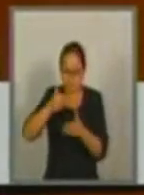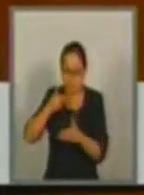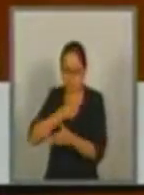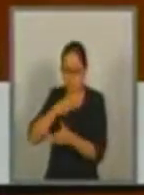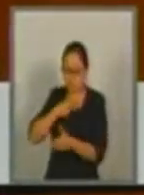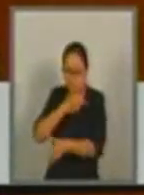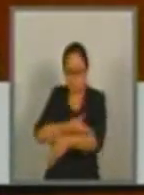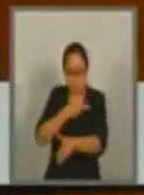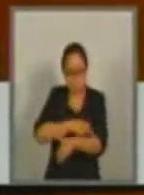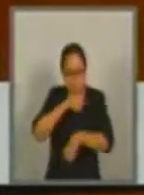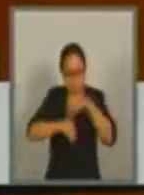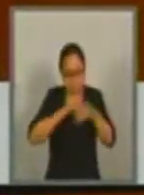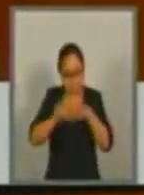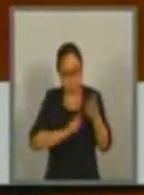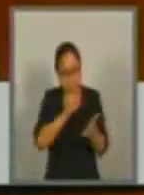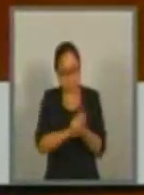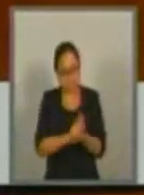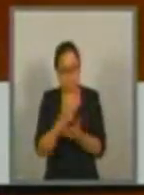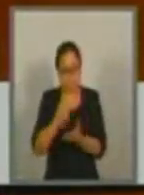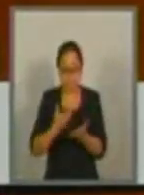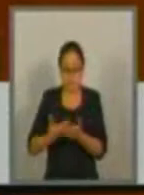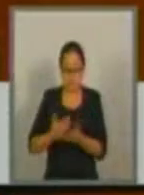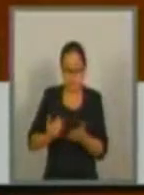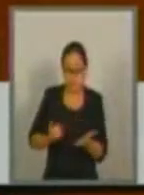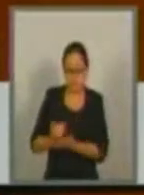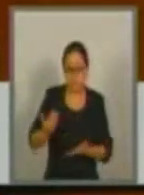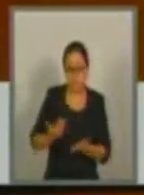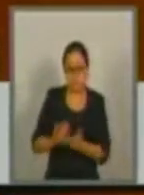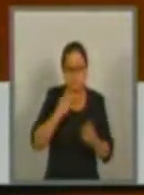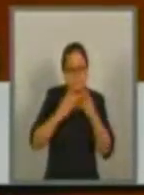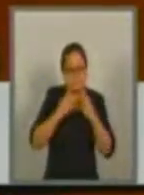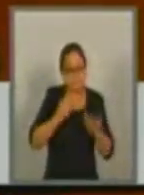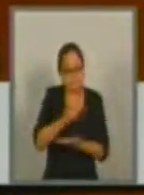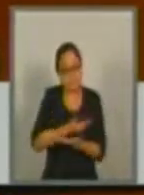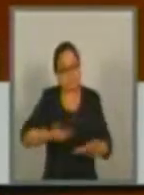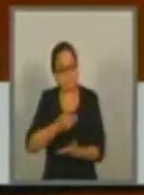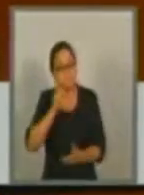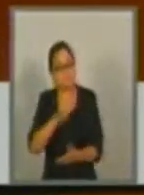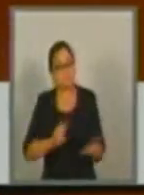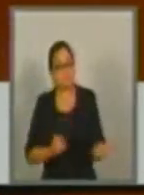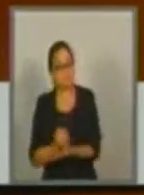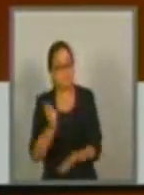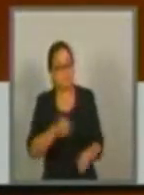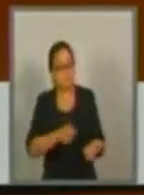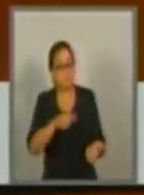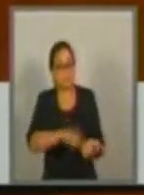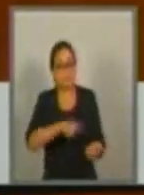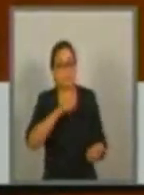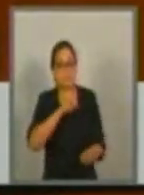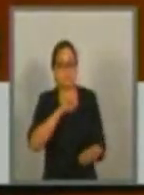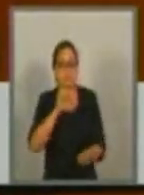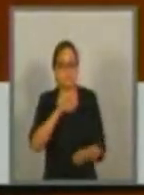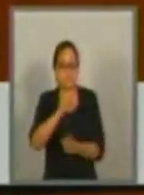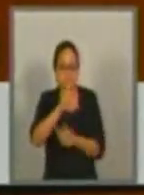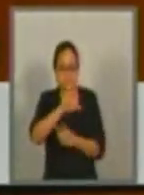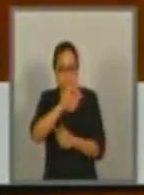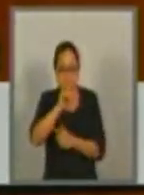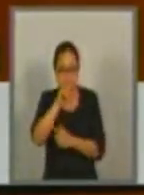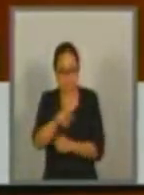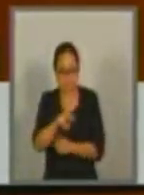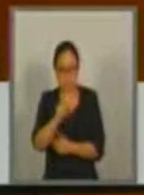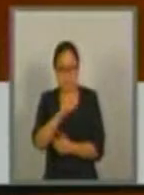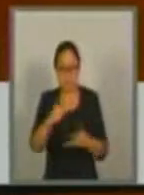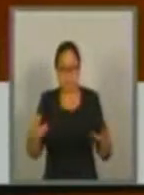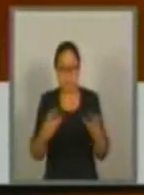hoy discutimos da cumplimiento a la sentencia emitida por la Suprema Corte de Justicia de la Nación, pero sobre